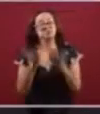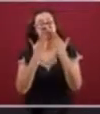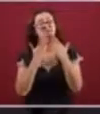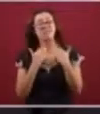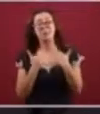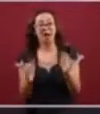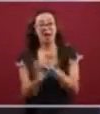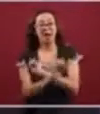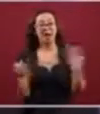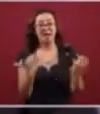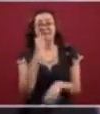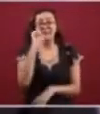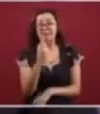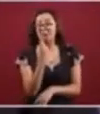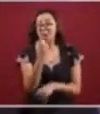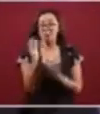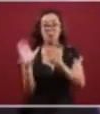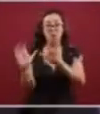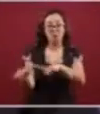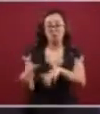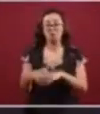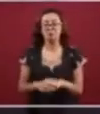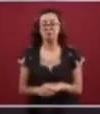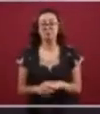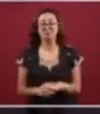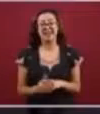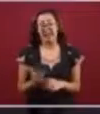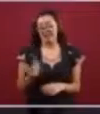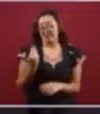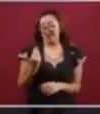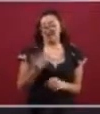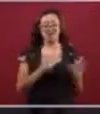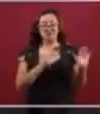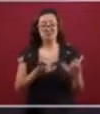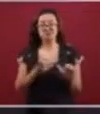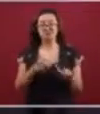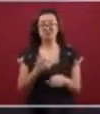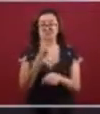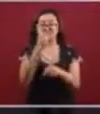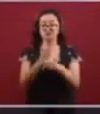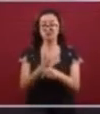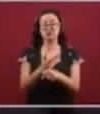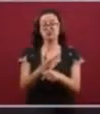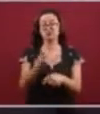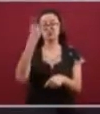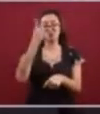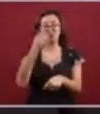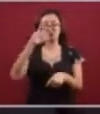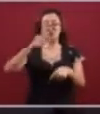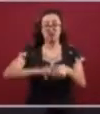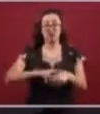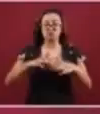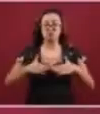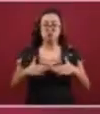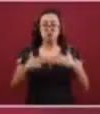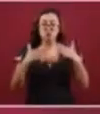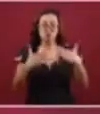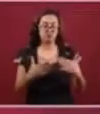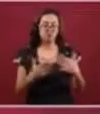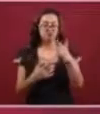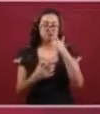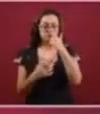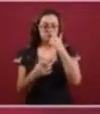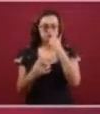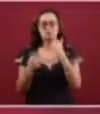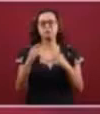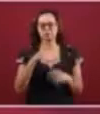contratado, apenas un pequeño grupo que ha sustituido a subdirectores, plazas de confianza, y que por supuesto hay gente